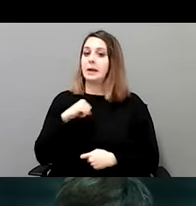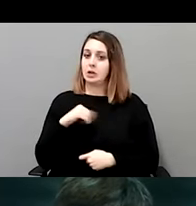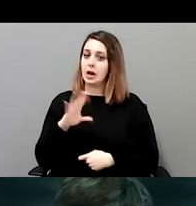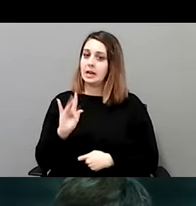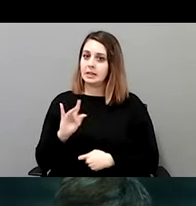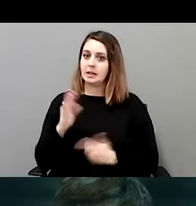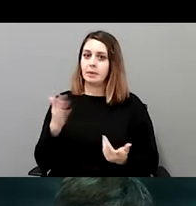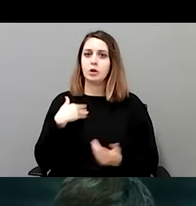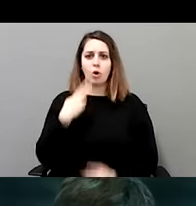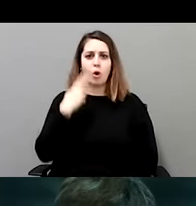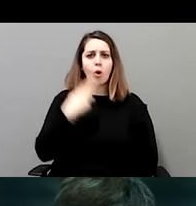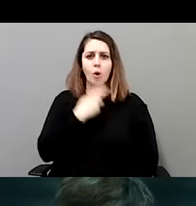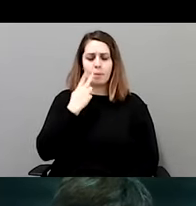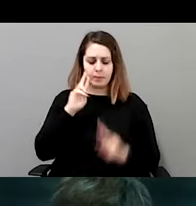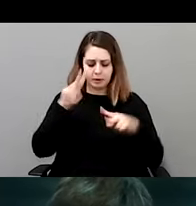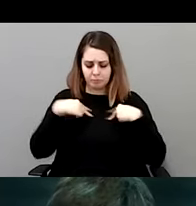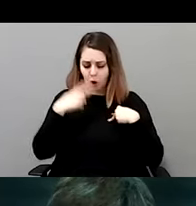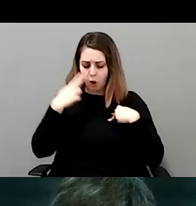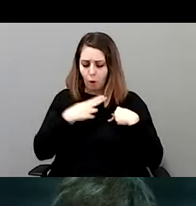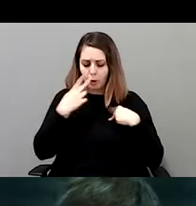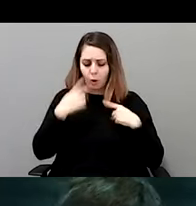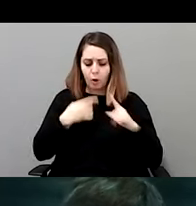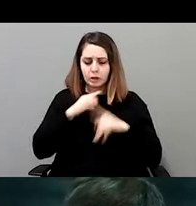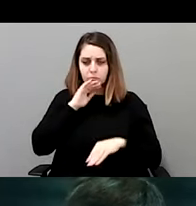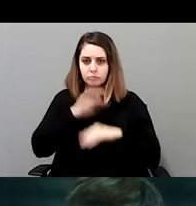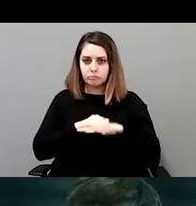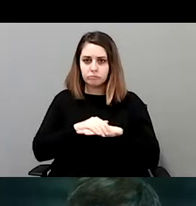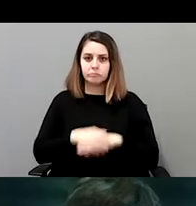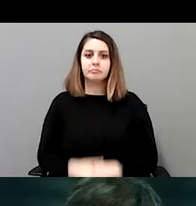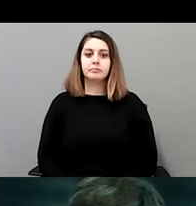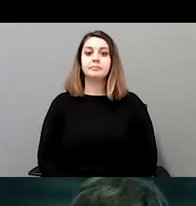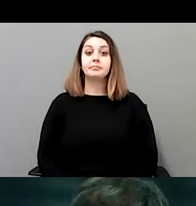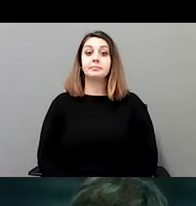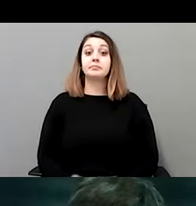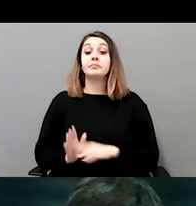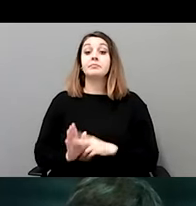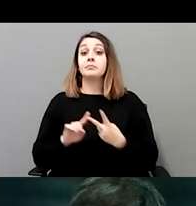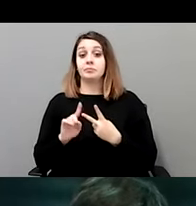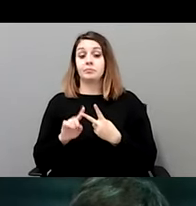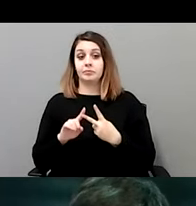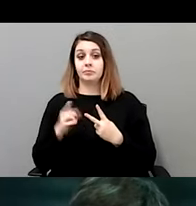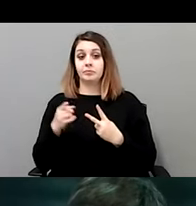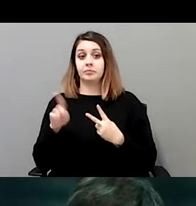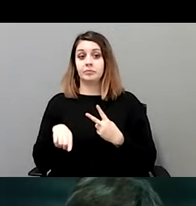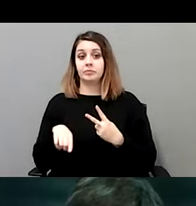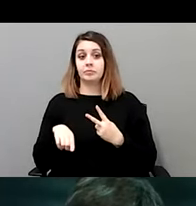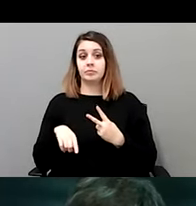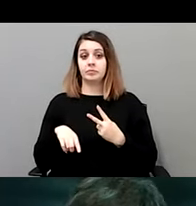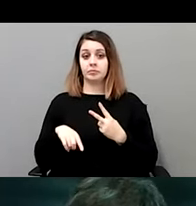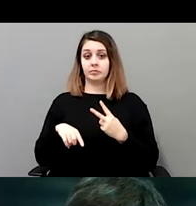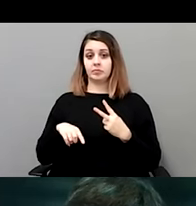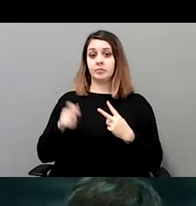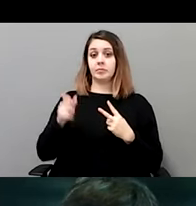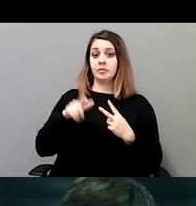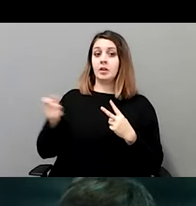me comprometí conmigo misma a hacerlo. Por otro lado, con este profesional o con esta